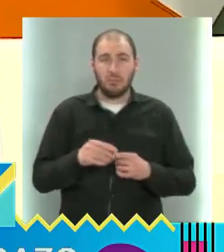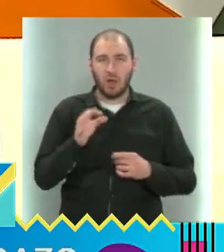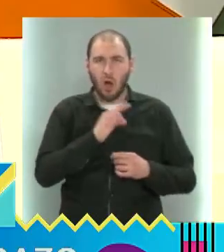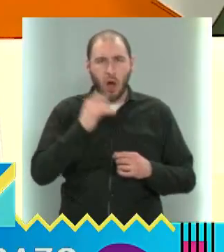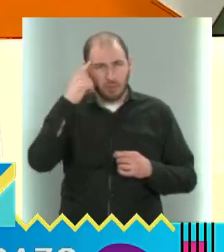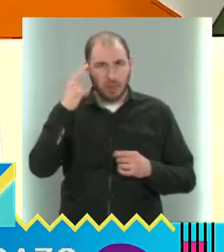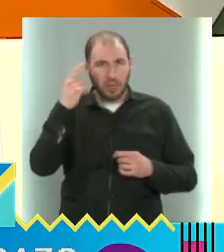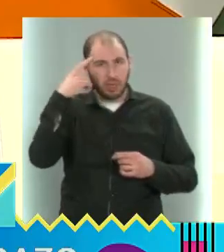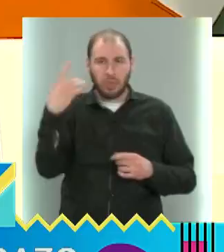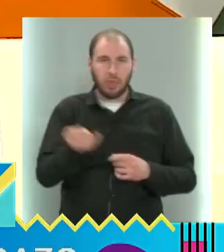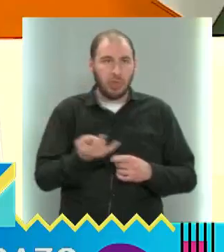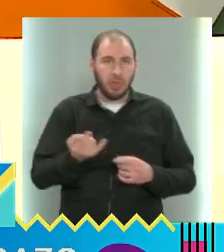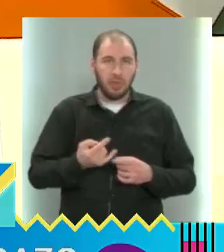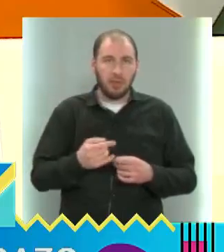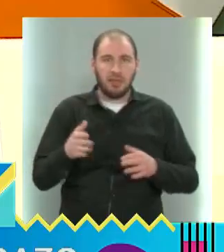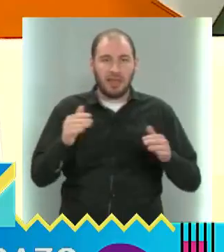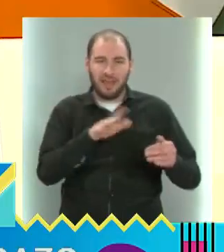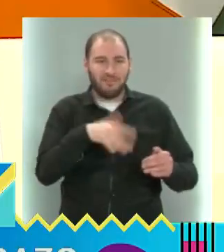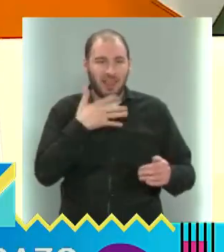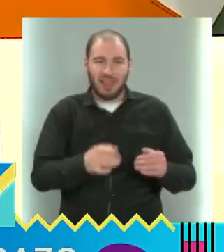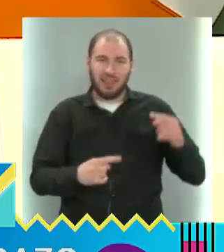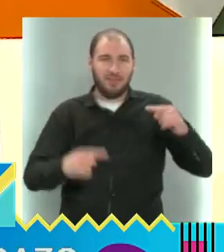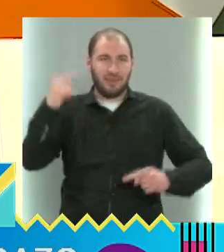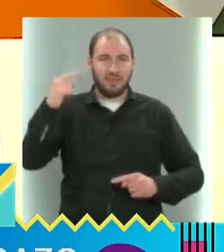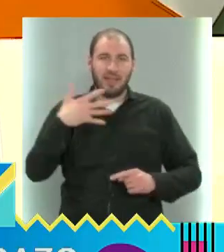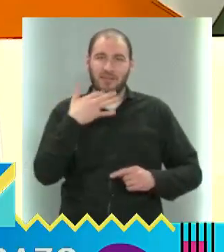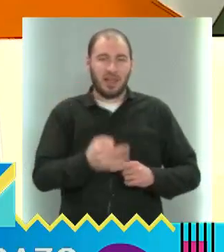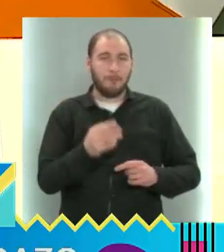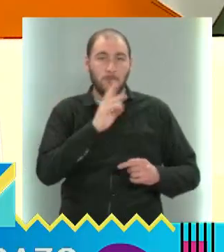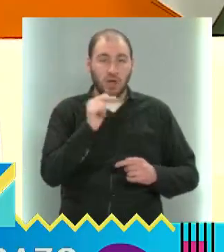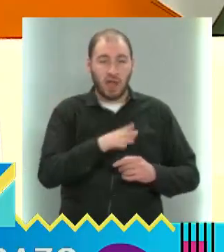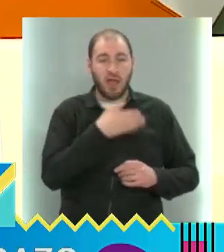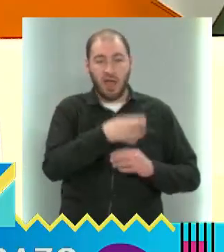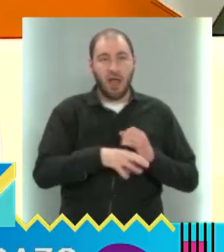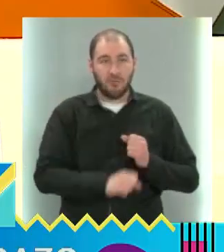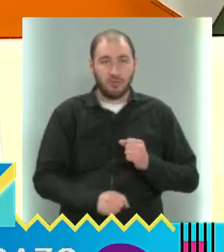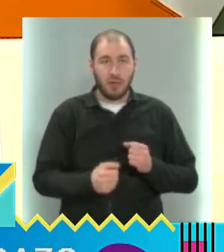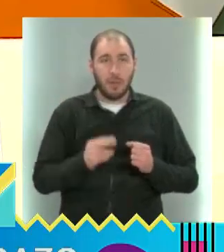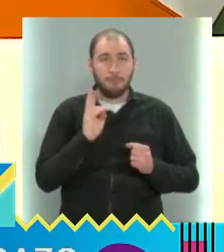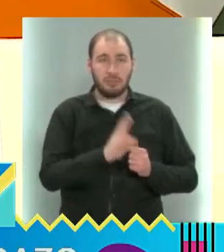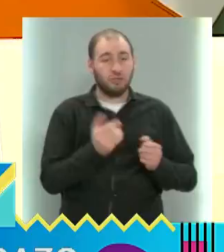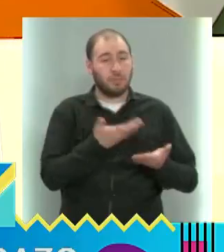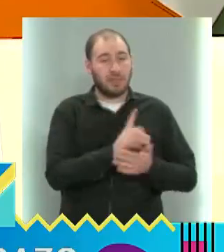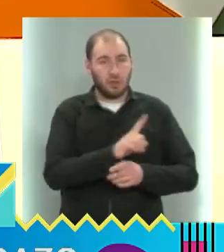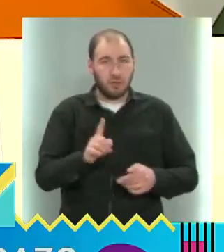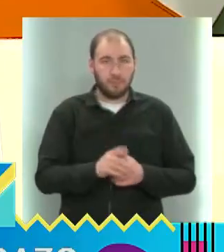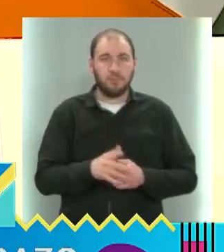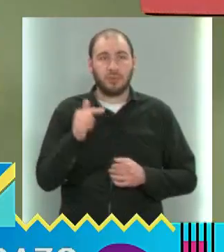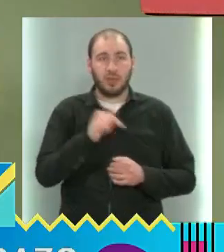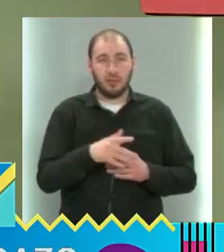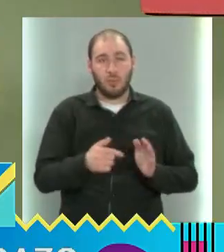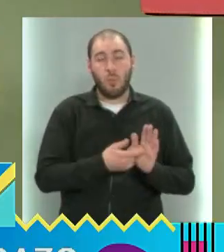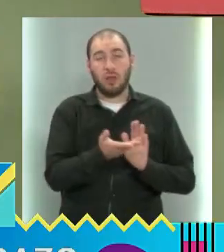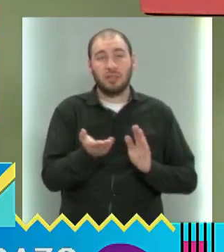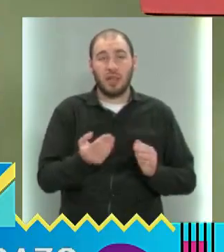visión idílica que no se corresponde con la realidad. La realidad es que la mujer que va a abortar no está pidiendo permiso, sino que se está exponiendo